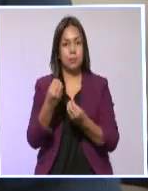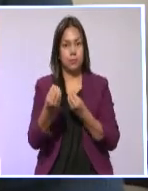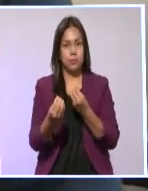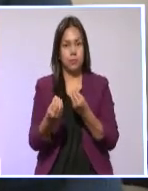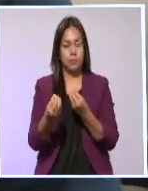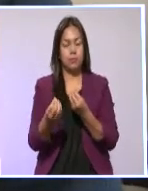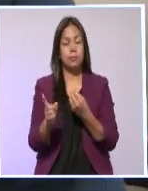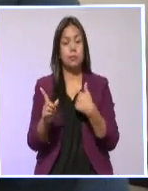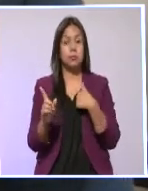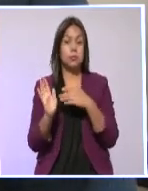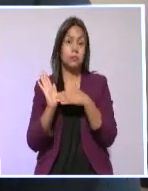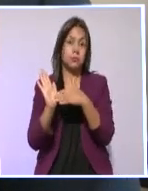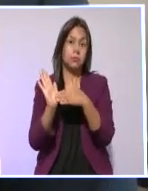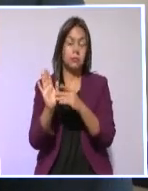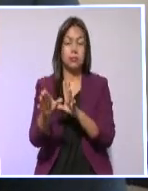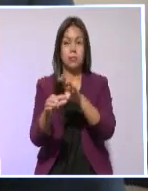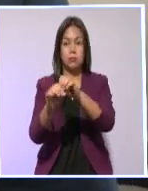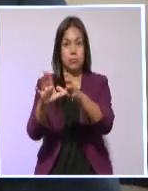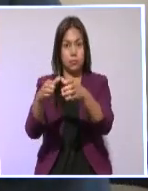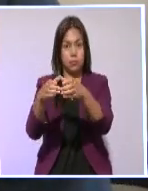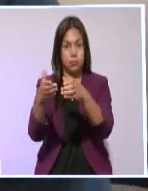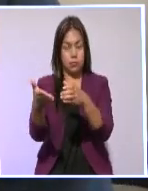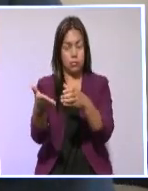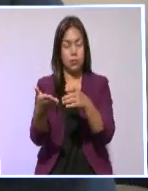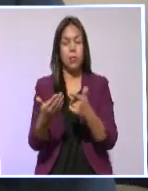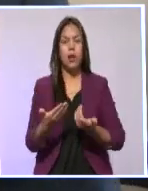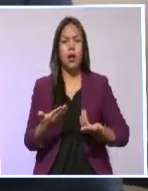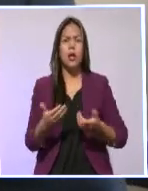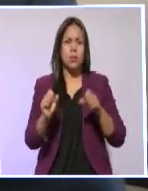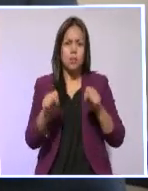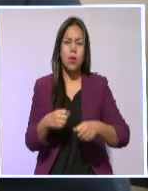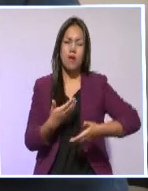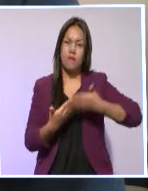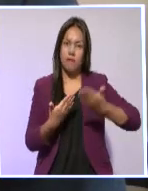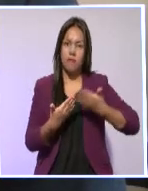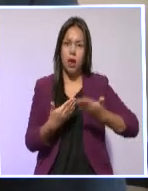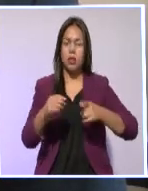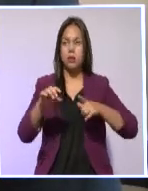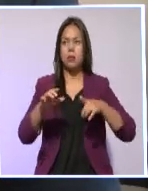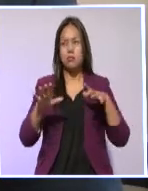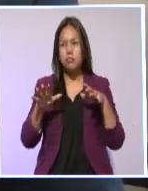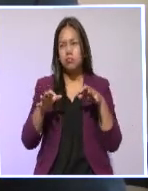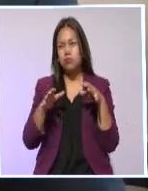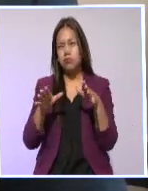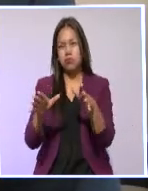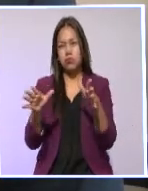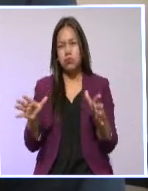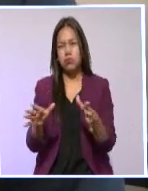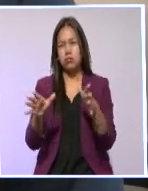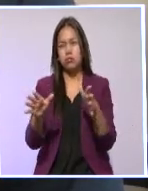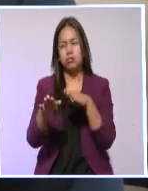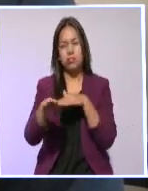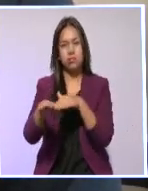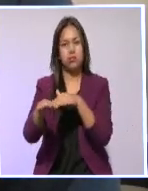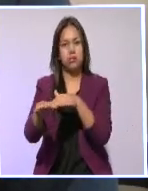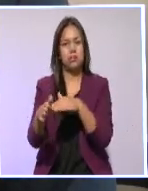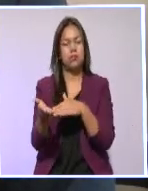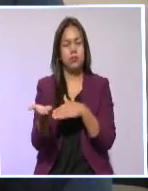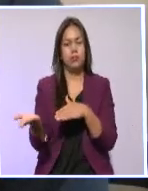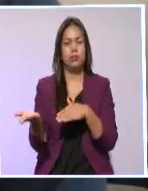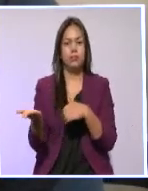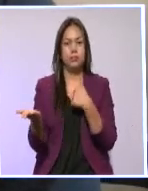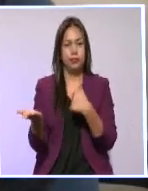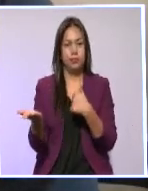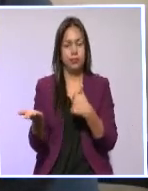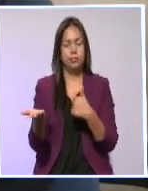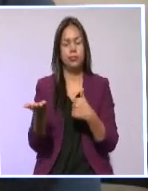a los integrantes de la Comisión acerca de las facilidades e impulso al sector productivo que se da desde nuestra óptica, ¿no? Desde la Agencia de